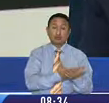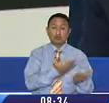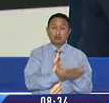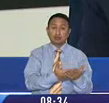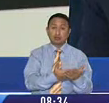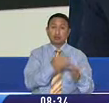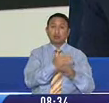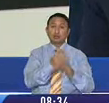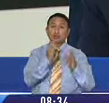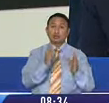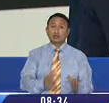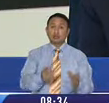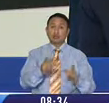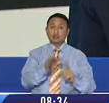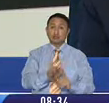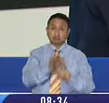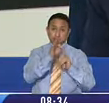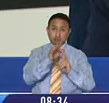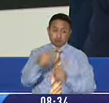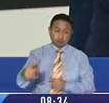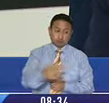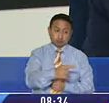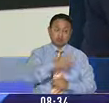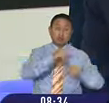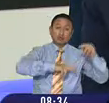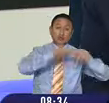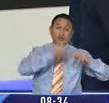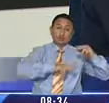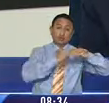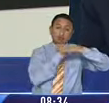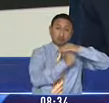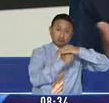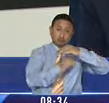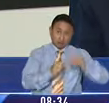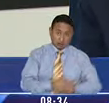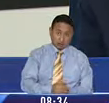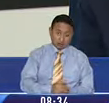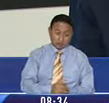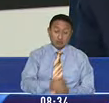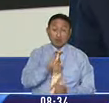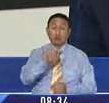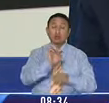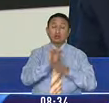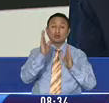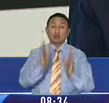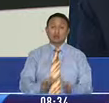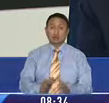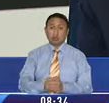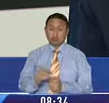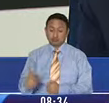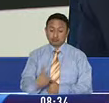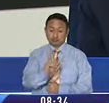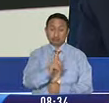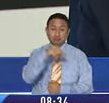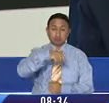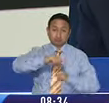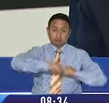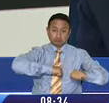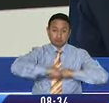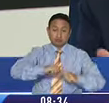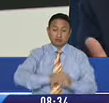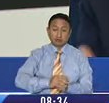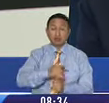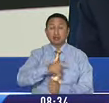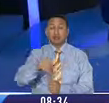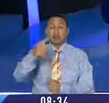funcionarios especialistas en el tema de construcción de metros. Hay un ecuatoriano que trabaja